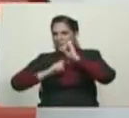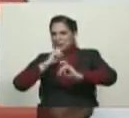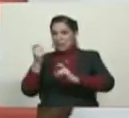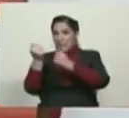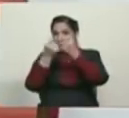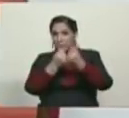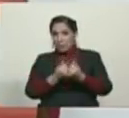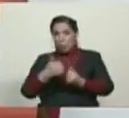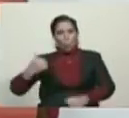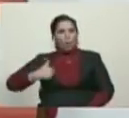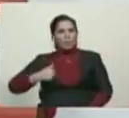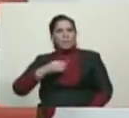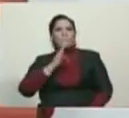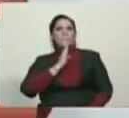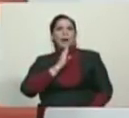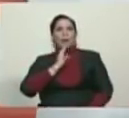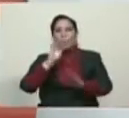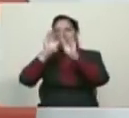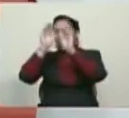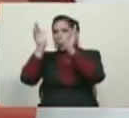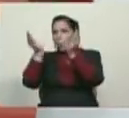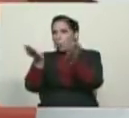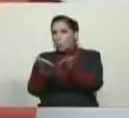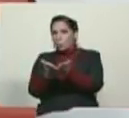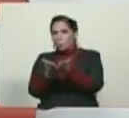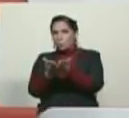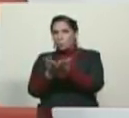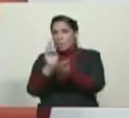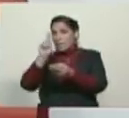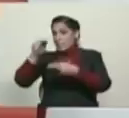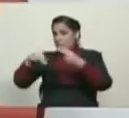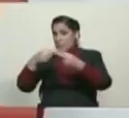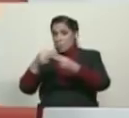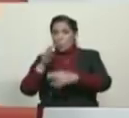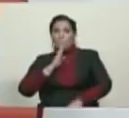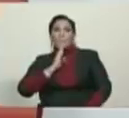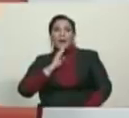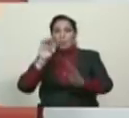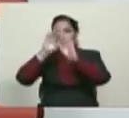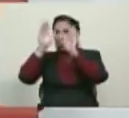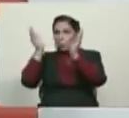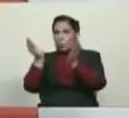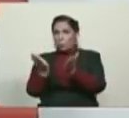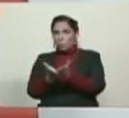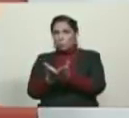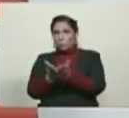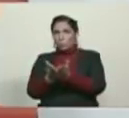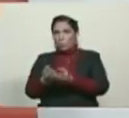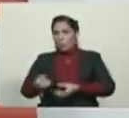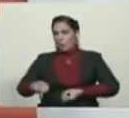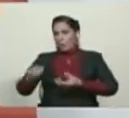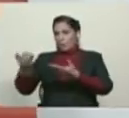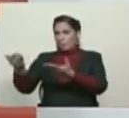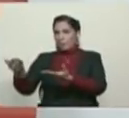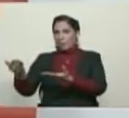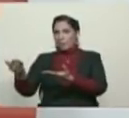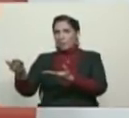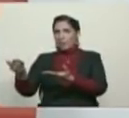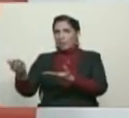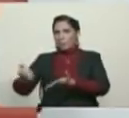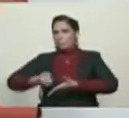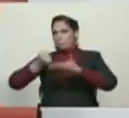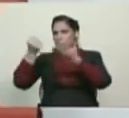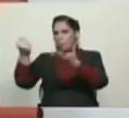Cualquier banco del mundo, mejor dicho, ningún banco del mundo le entrega bonos,